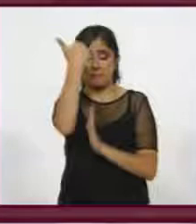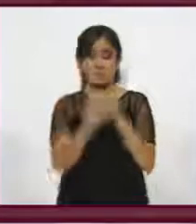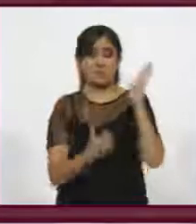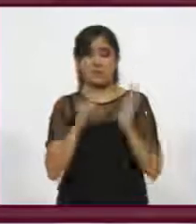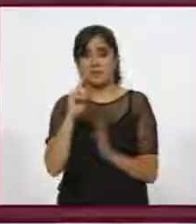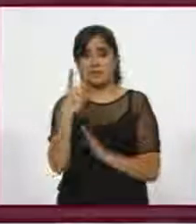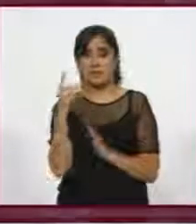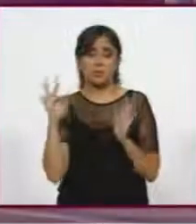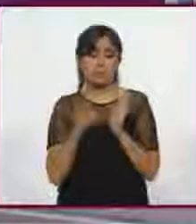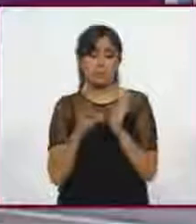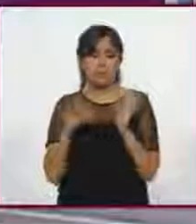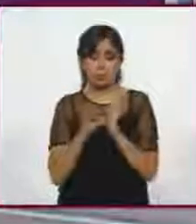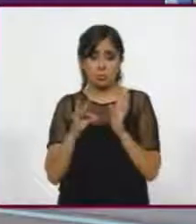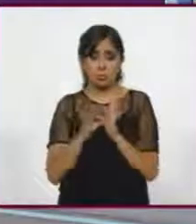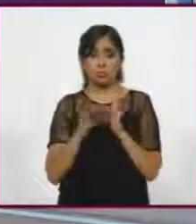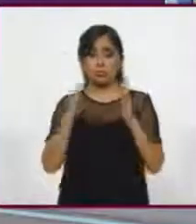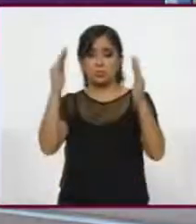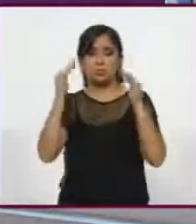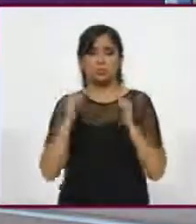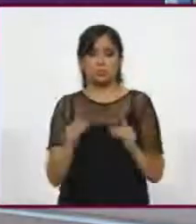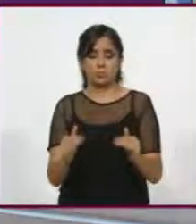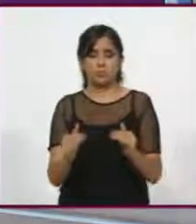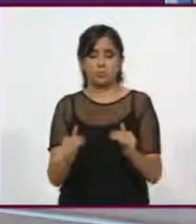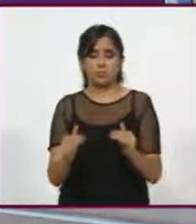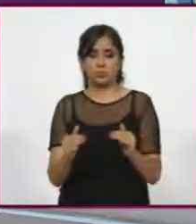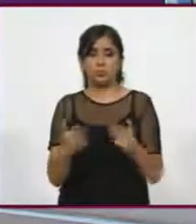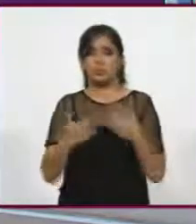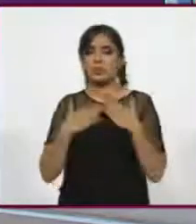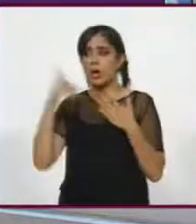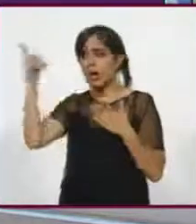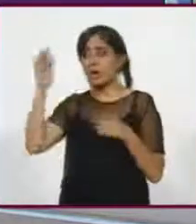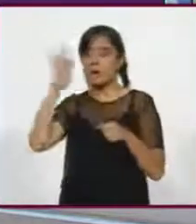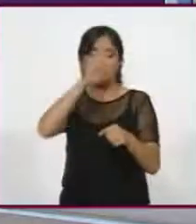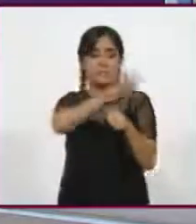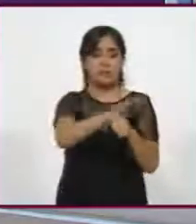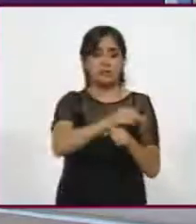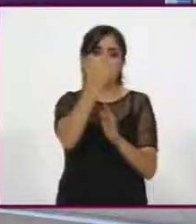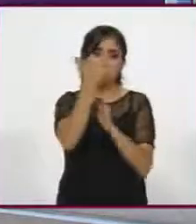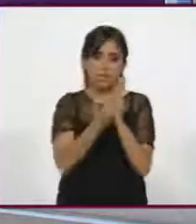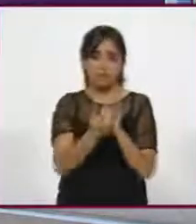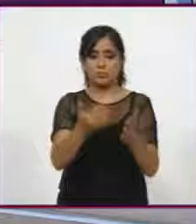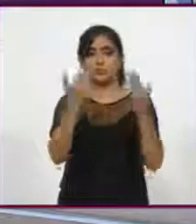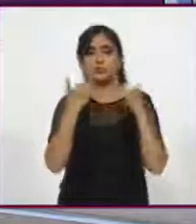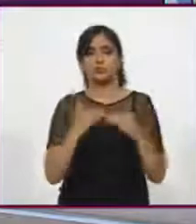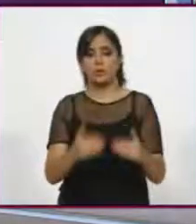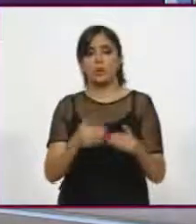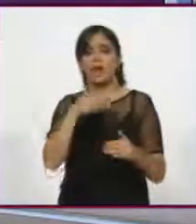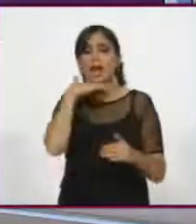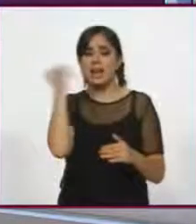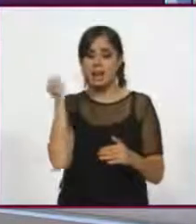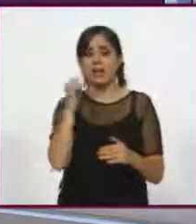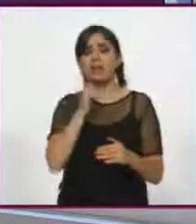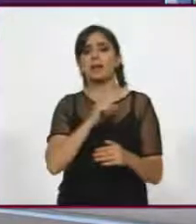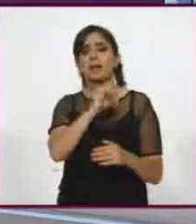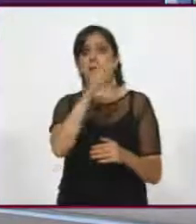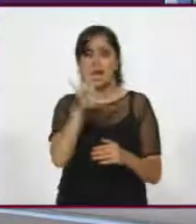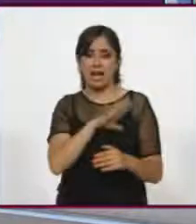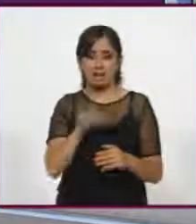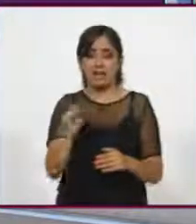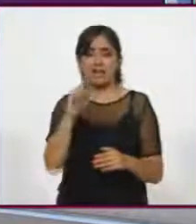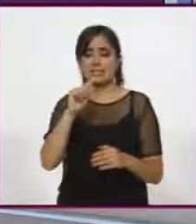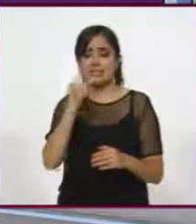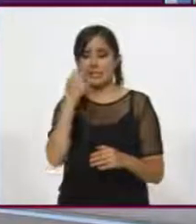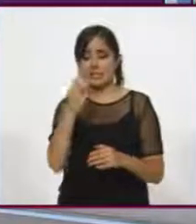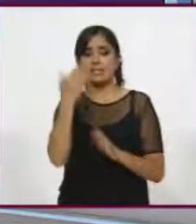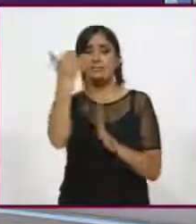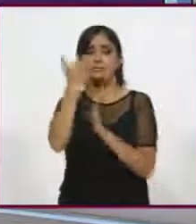31 puntos, de que se tome en cuenta Alemania, ya sea mucho o lo justo. Sudáfrica de